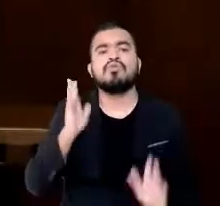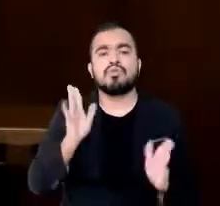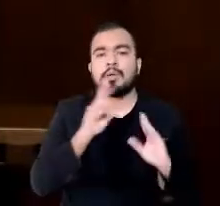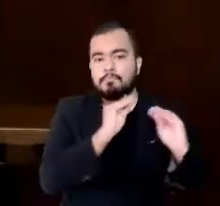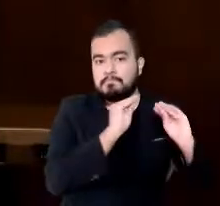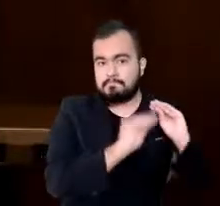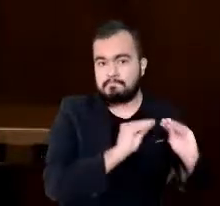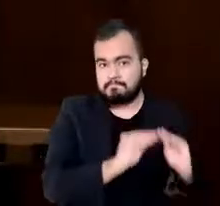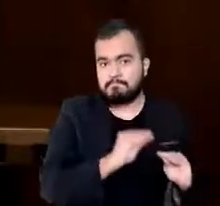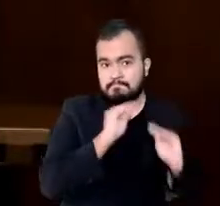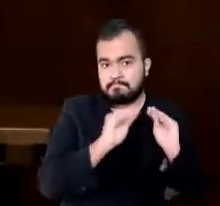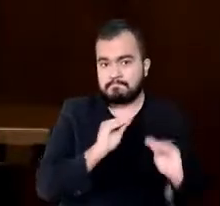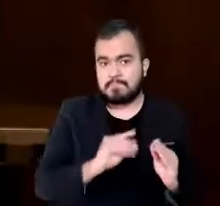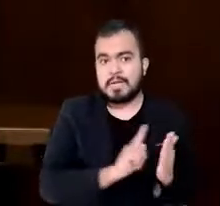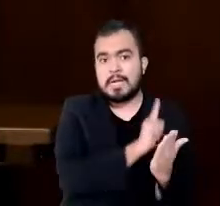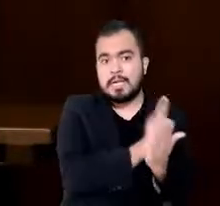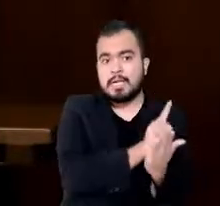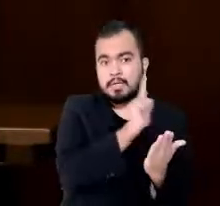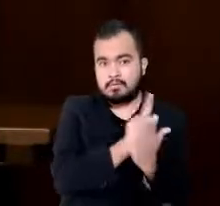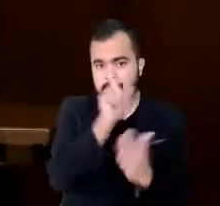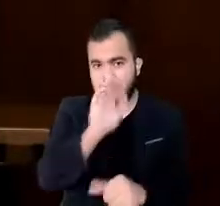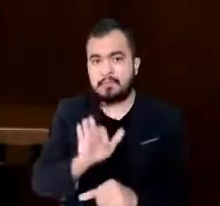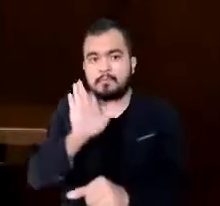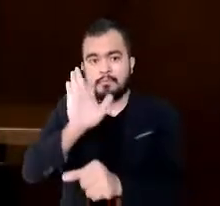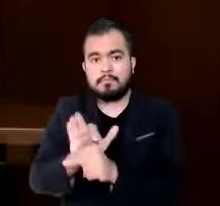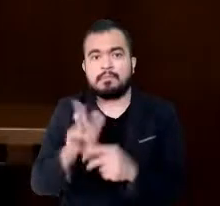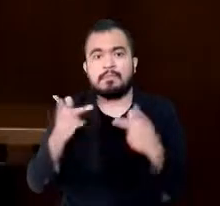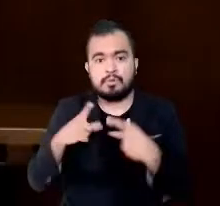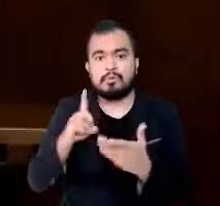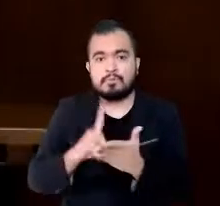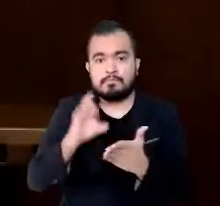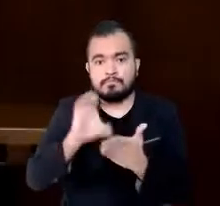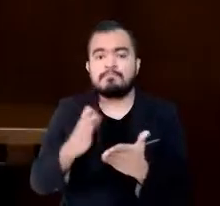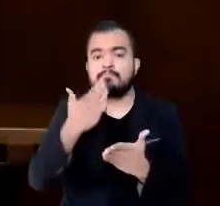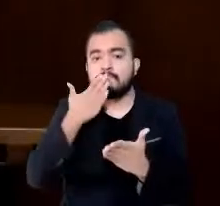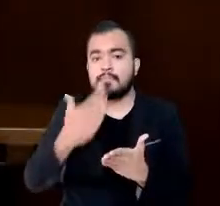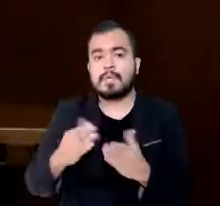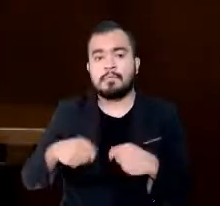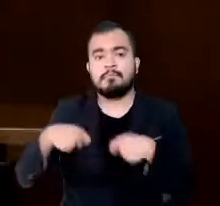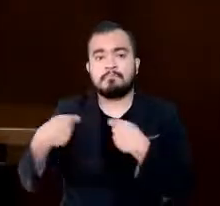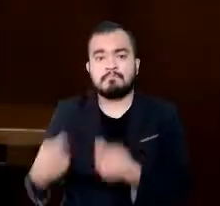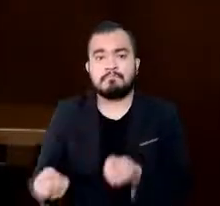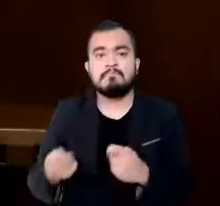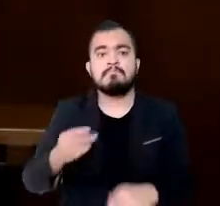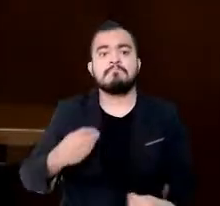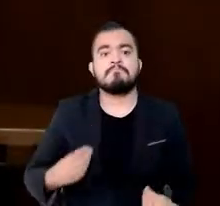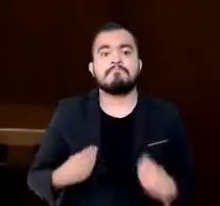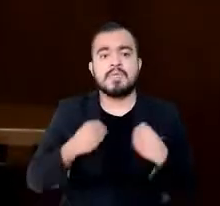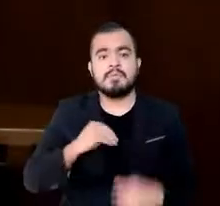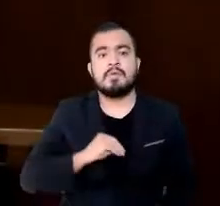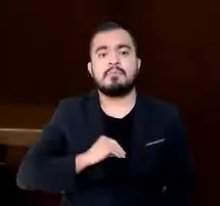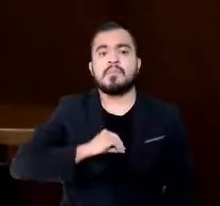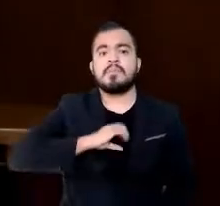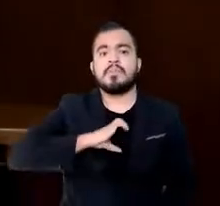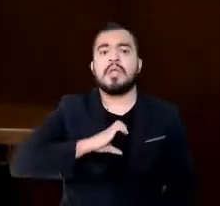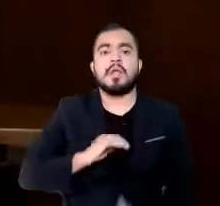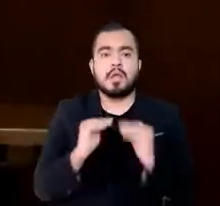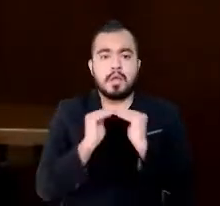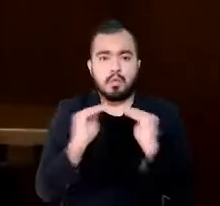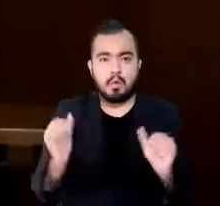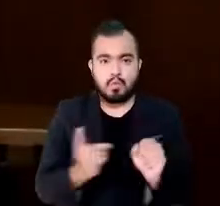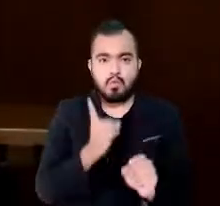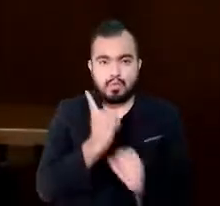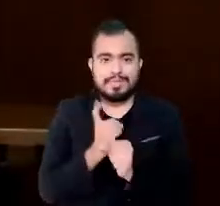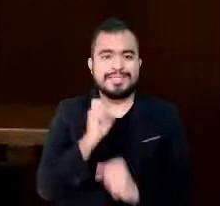a este grupo poblacional y les garantiza una vida digna y en igualdad de oportunidades, libre de discriminación.